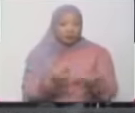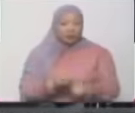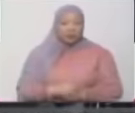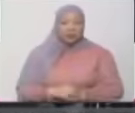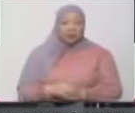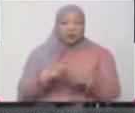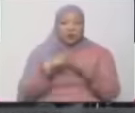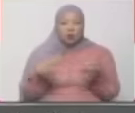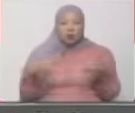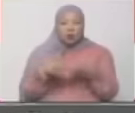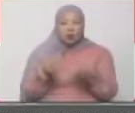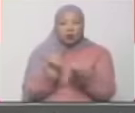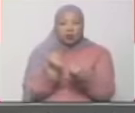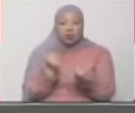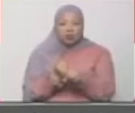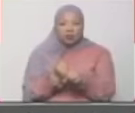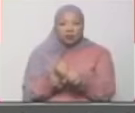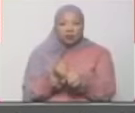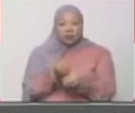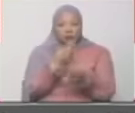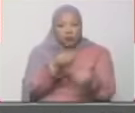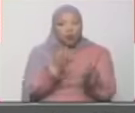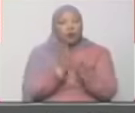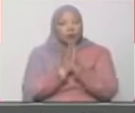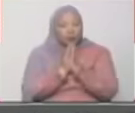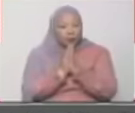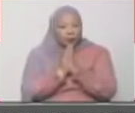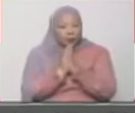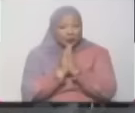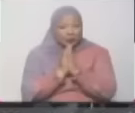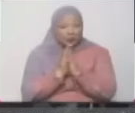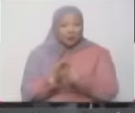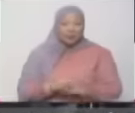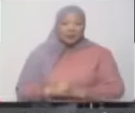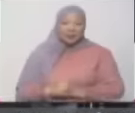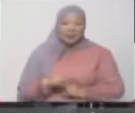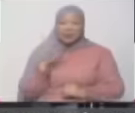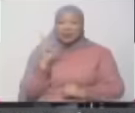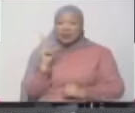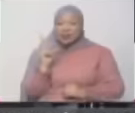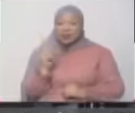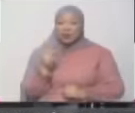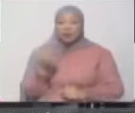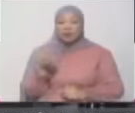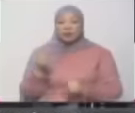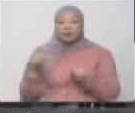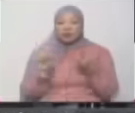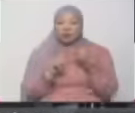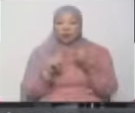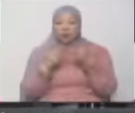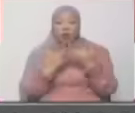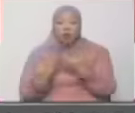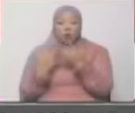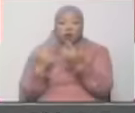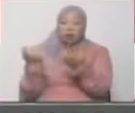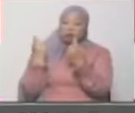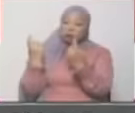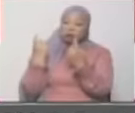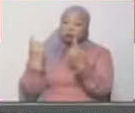todo el comando militar, pero se las comenta, Padrino. En segundo lugar, la formación